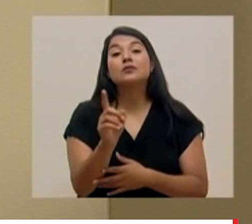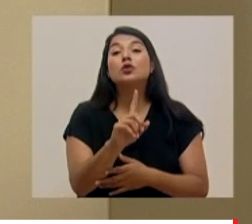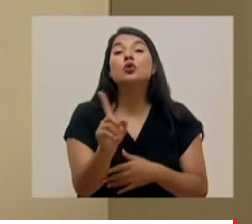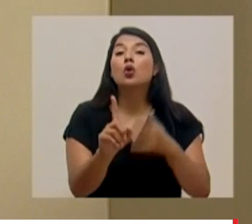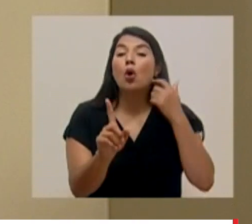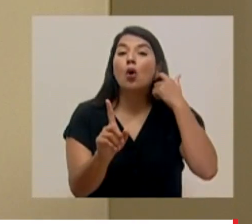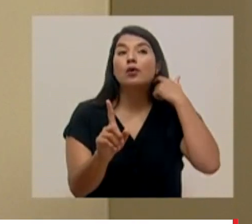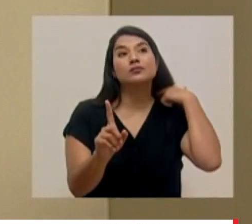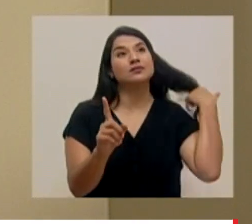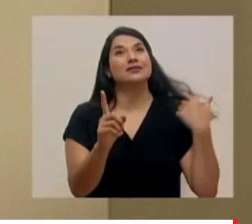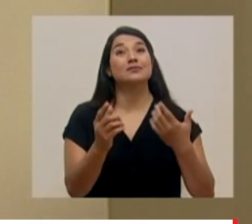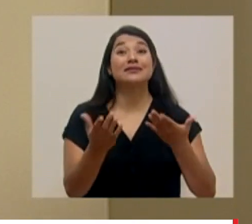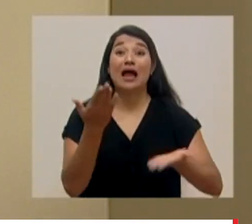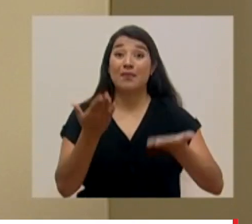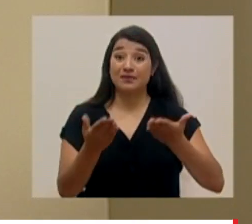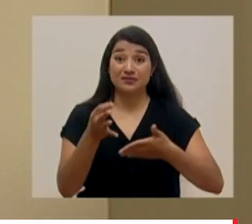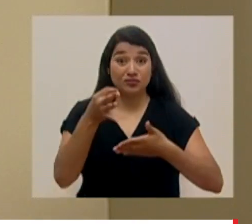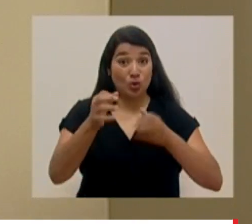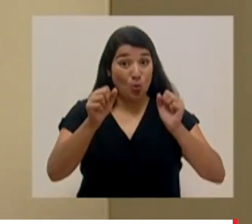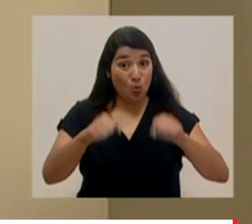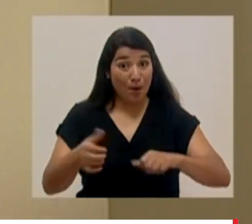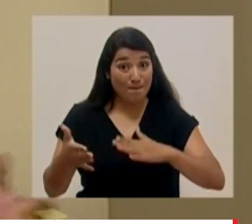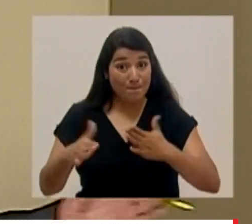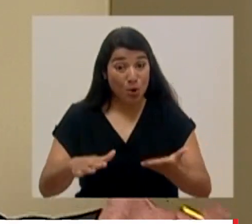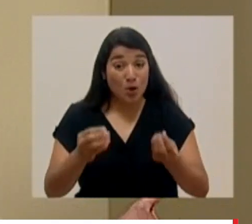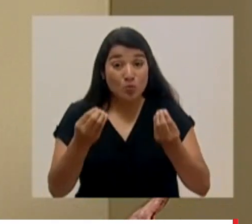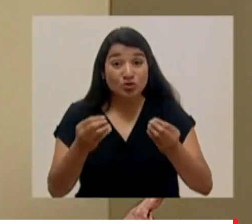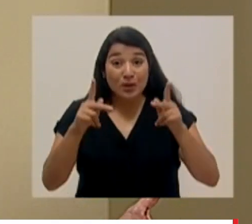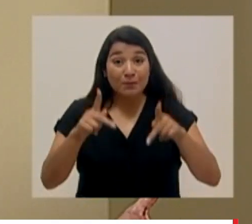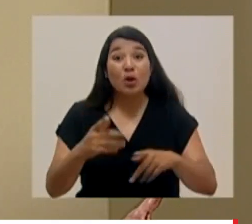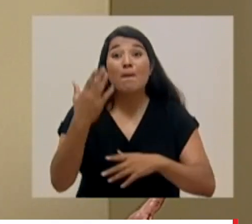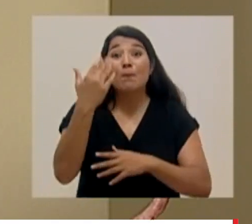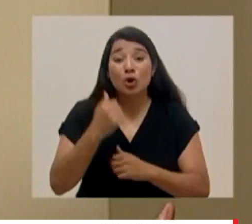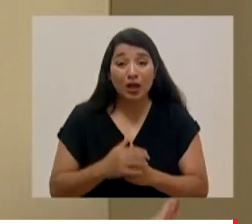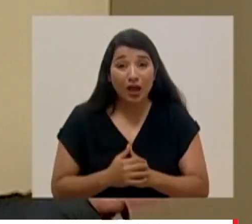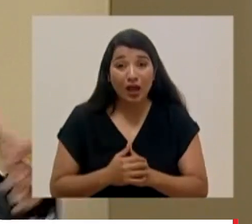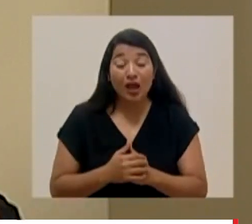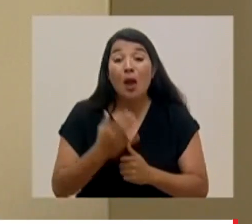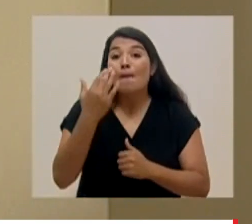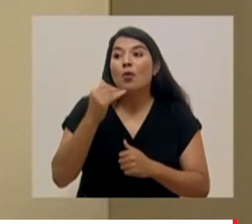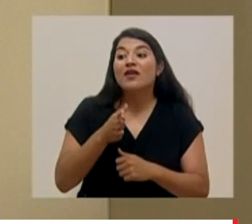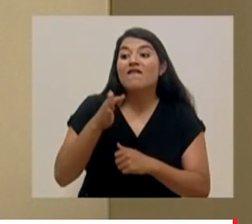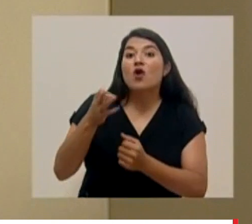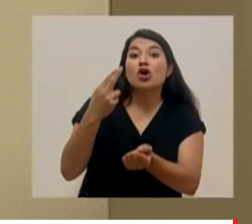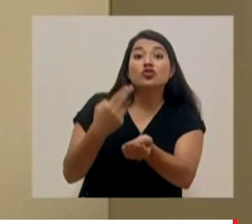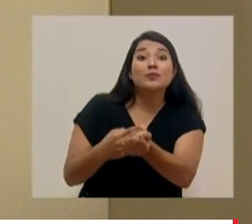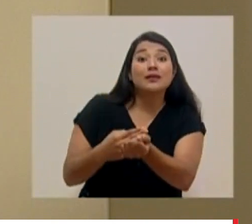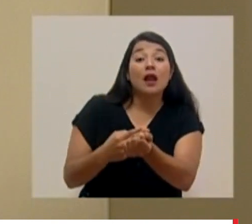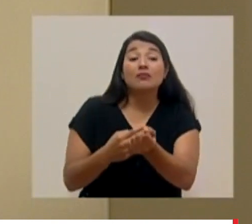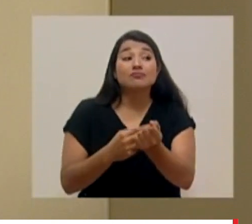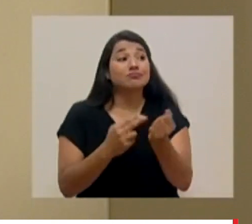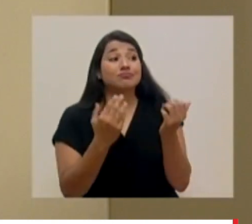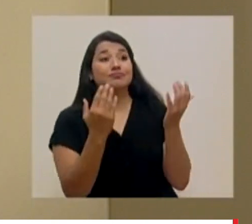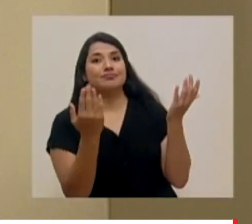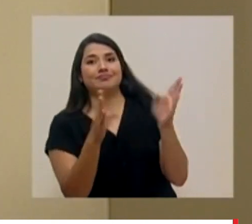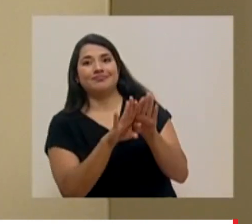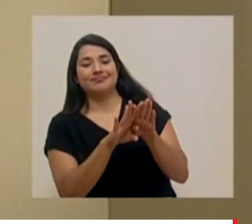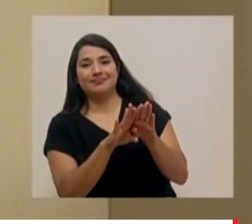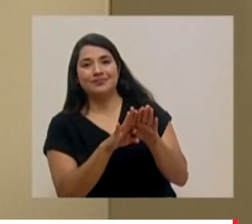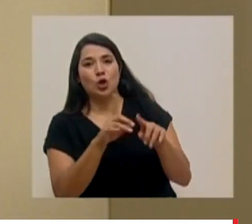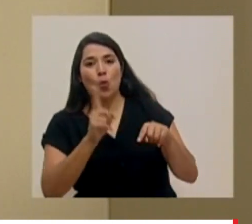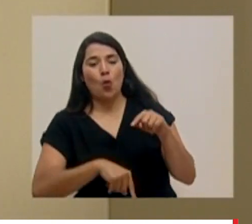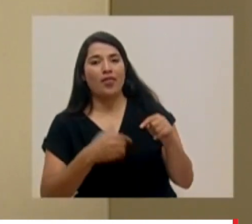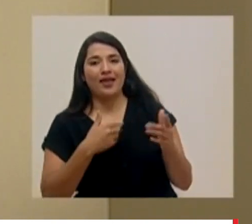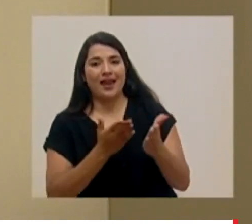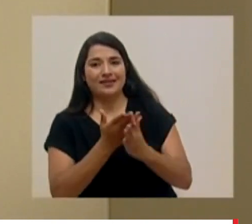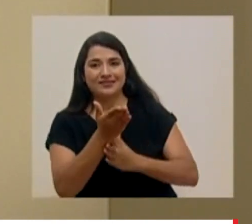se les pudo ofrecer una unidad de cuidados intensivos y porque el resto de las personas que ocupaban esa unidad de cuidados intensivos no van a tener acceso, que